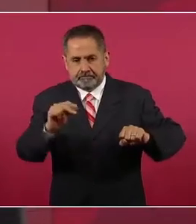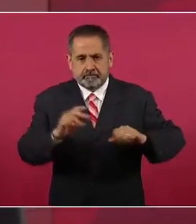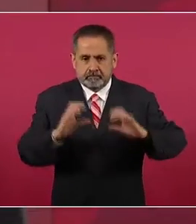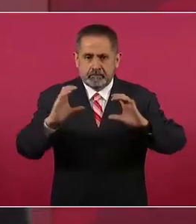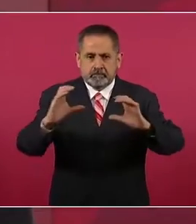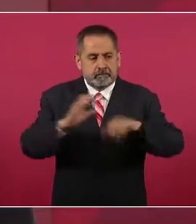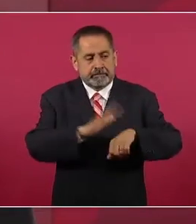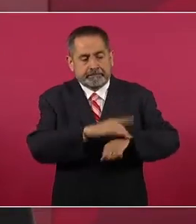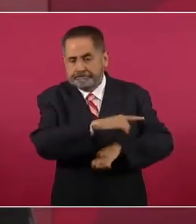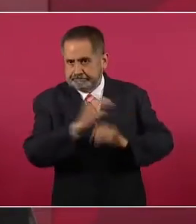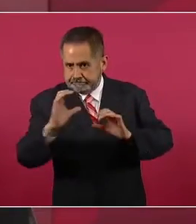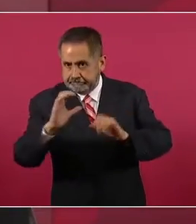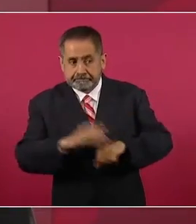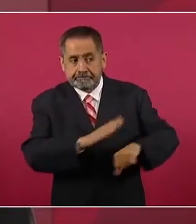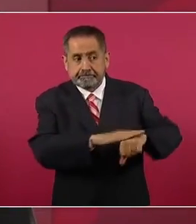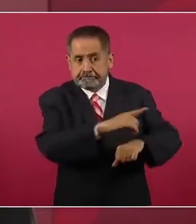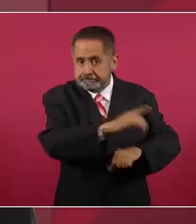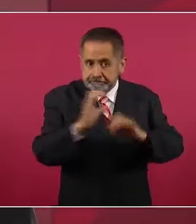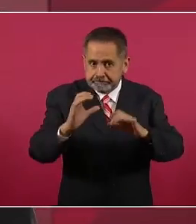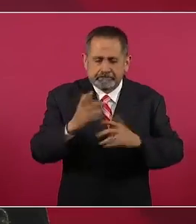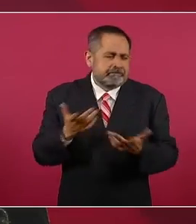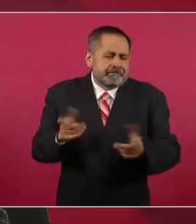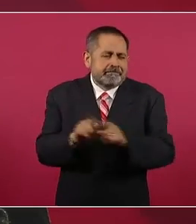Cuidado con estos.